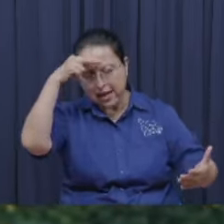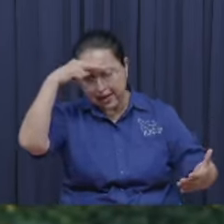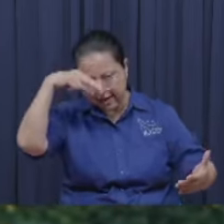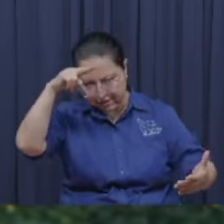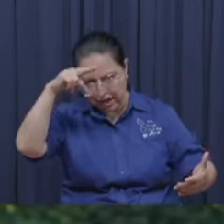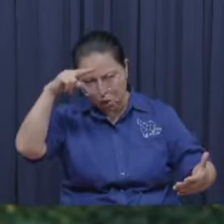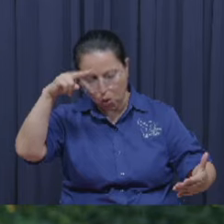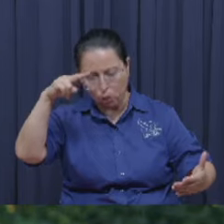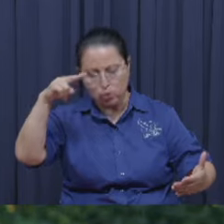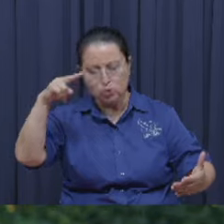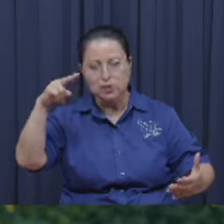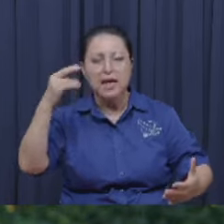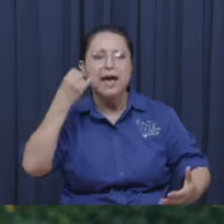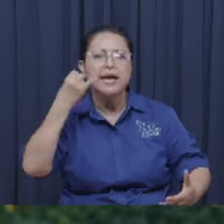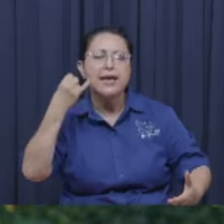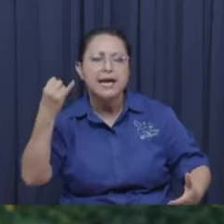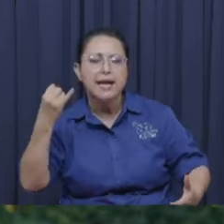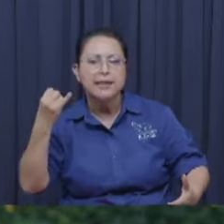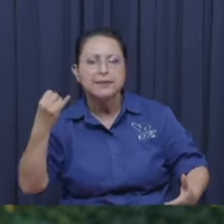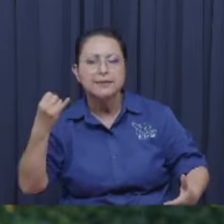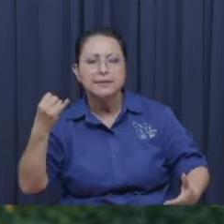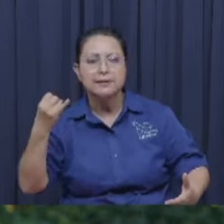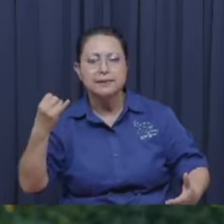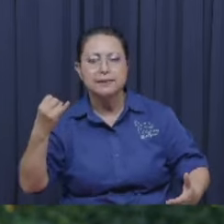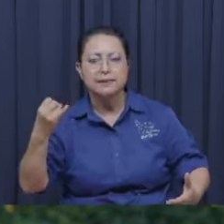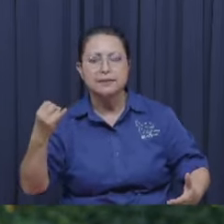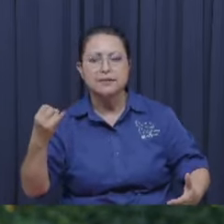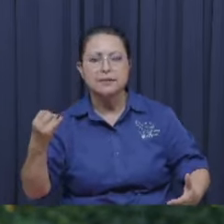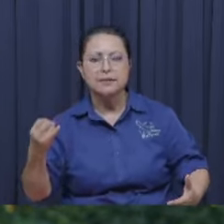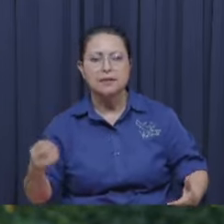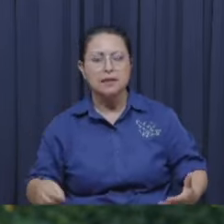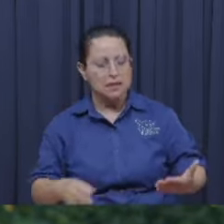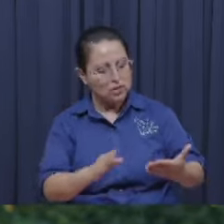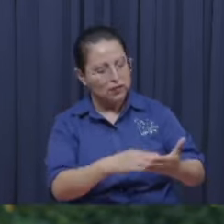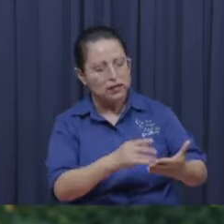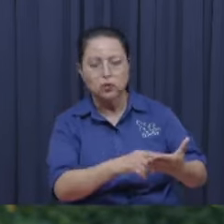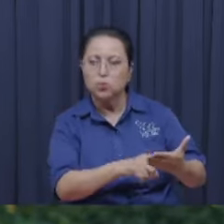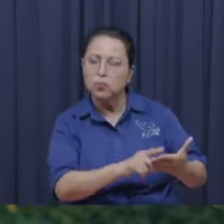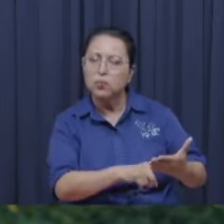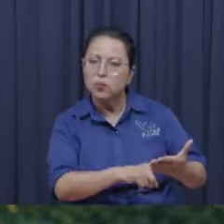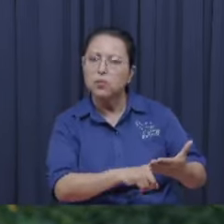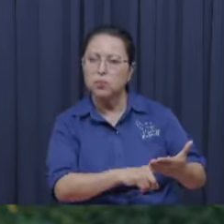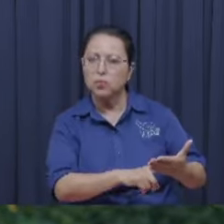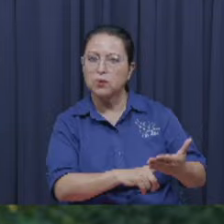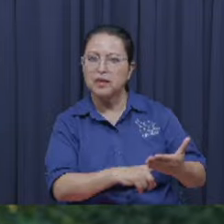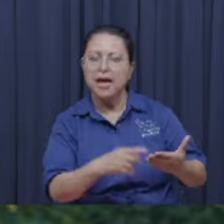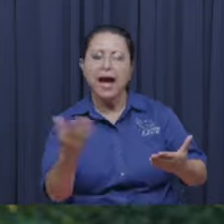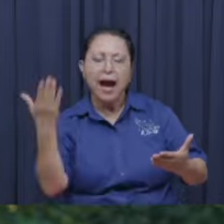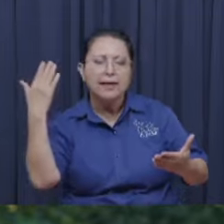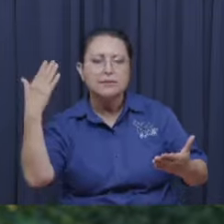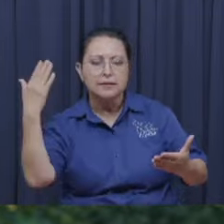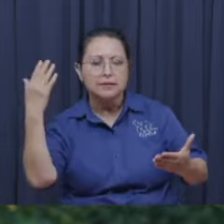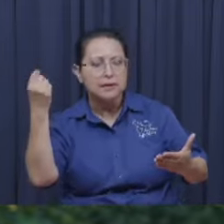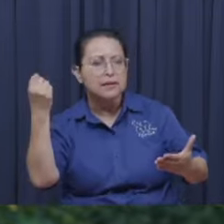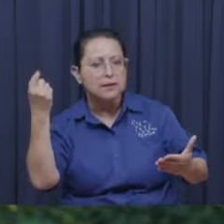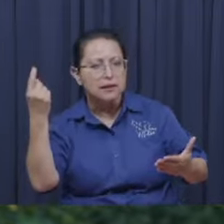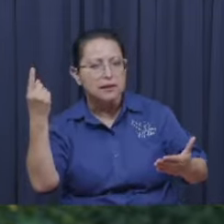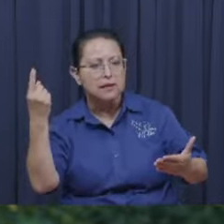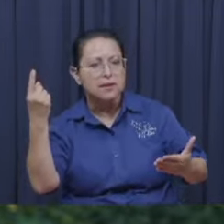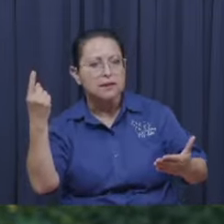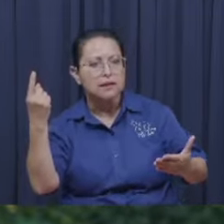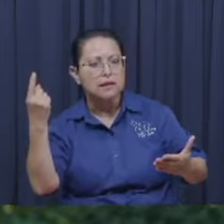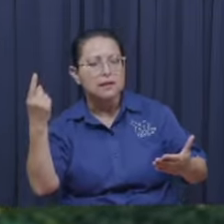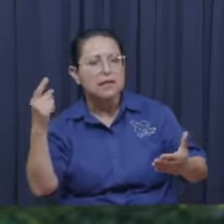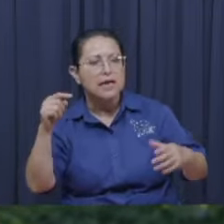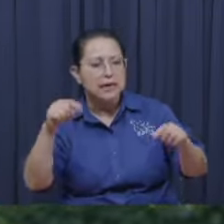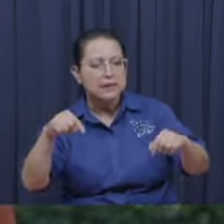en inglés, los que nos antecedieron en alemán, y hasta me sirven los textos de ellos para saber lo que ellos entendieron. Y digo, wow, esta es